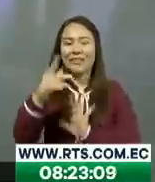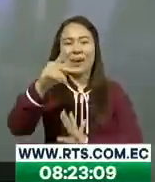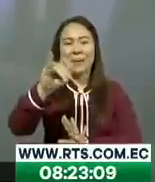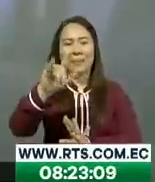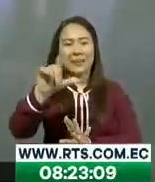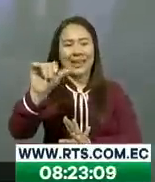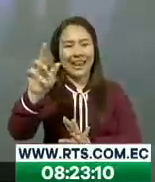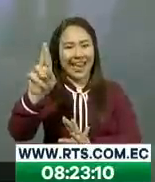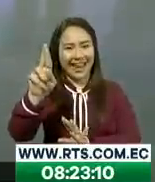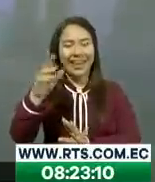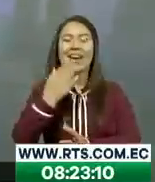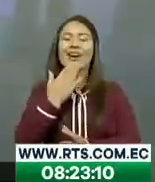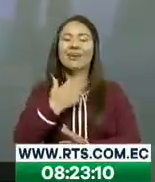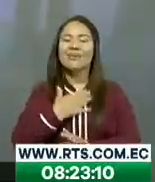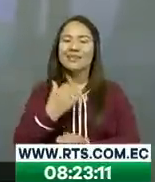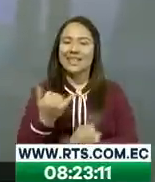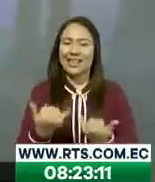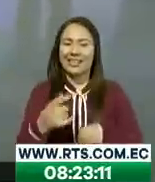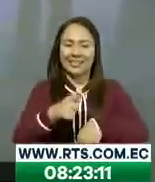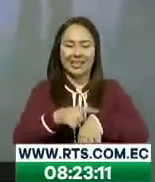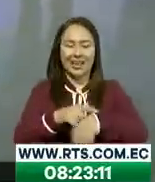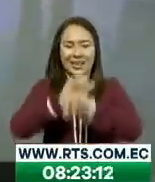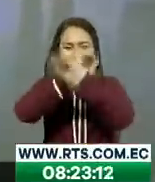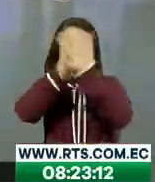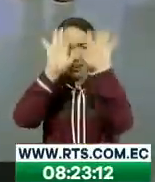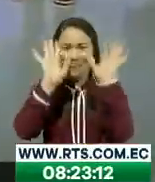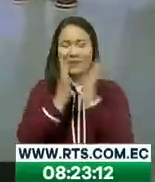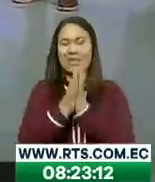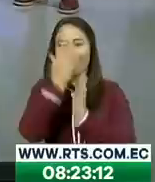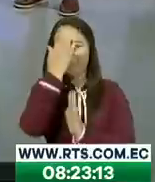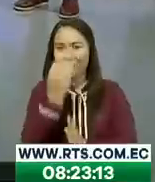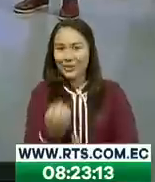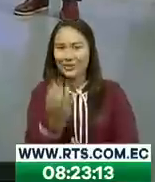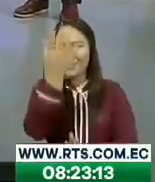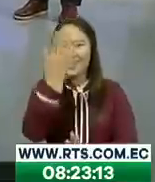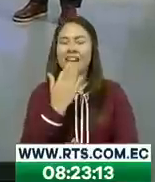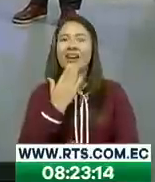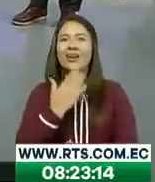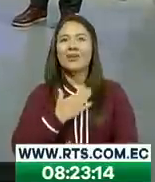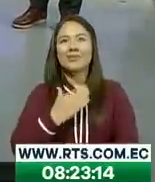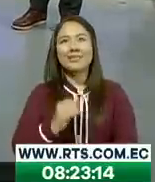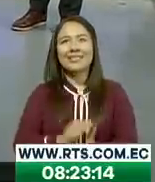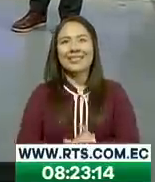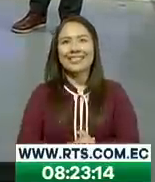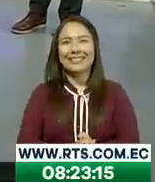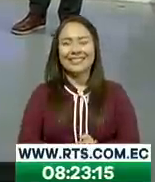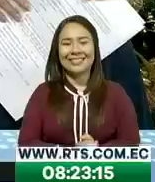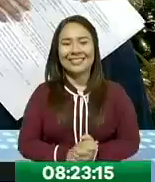Vera, quien nos va a decir qué acontece a esta hora de la mañana. Pili, buenos días. ¿Qué tal? ¿Cómo estás?